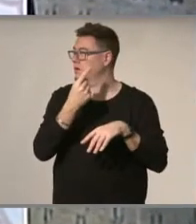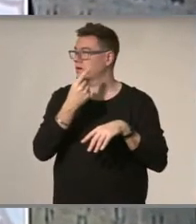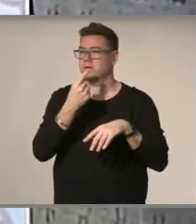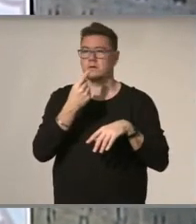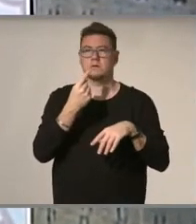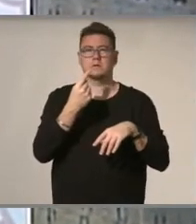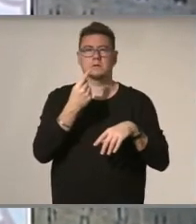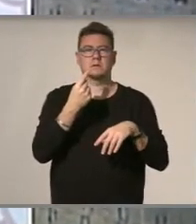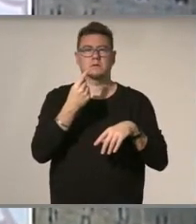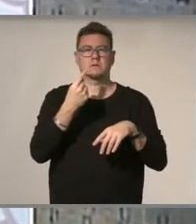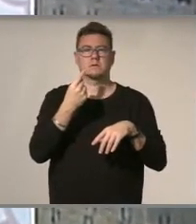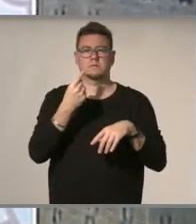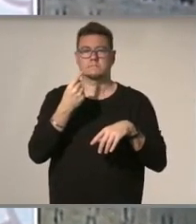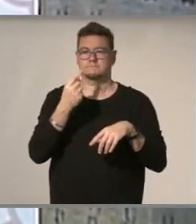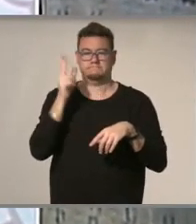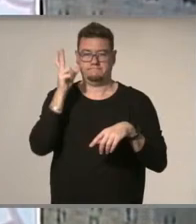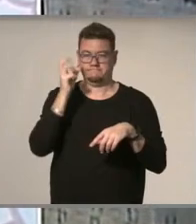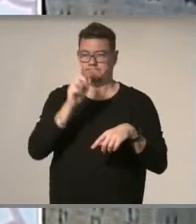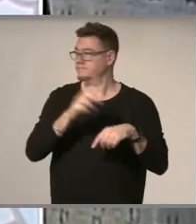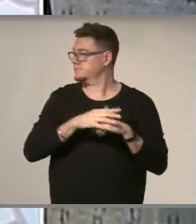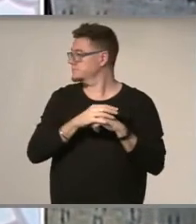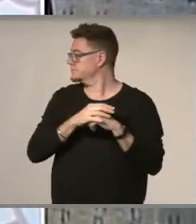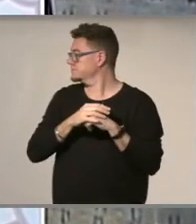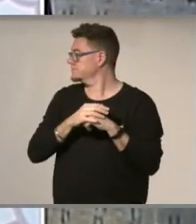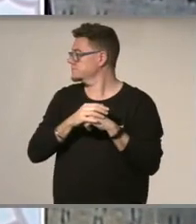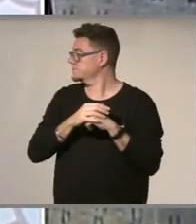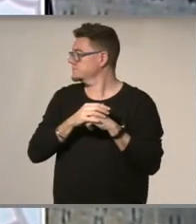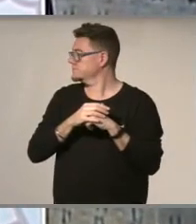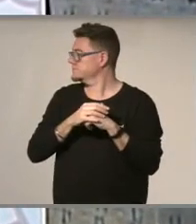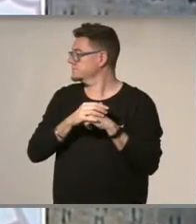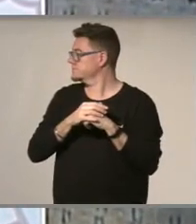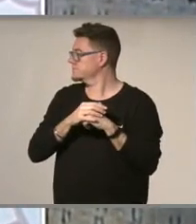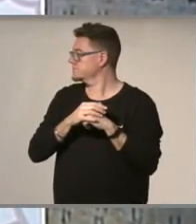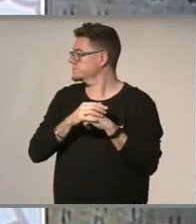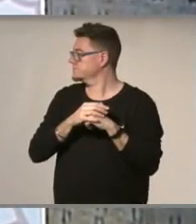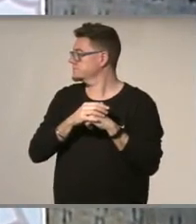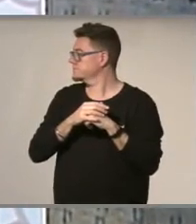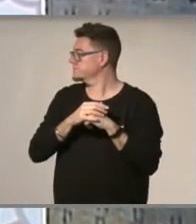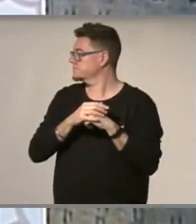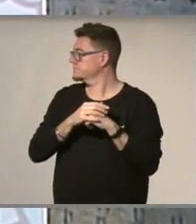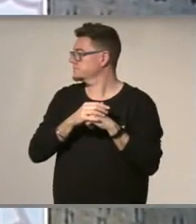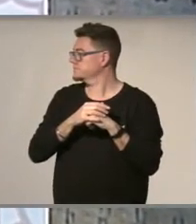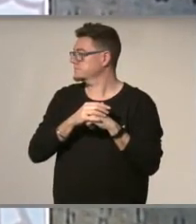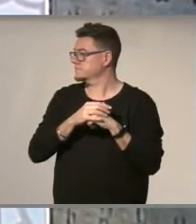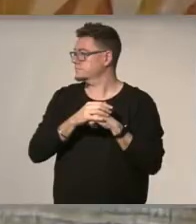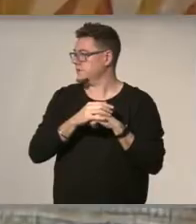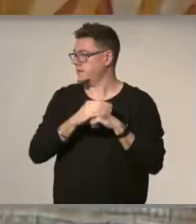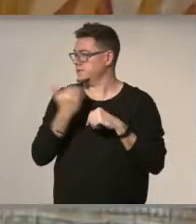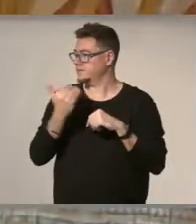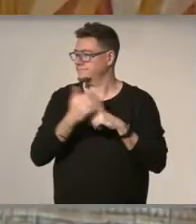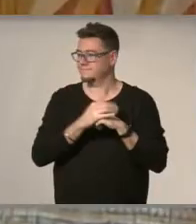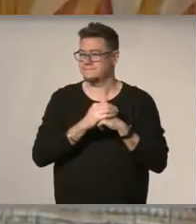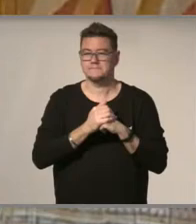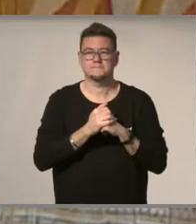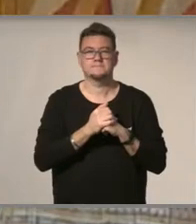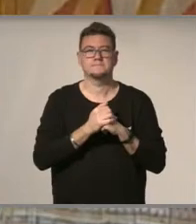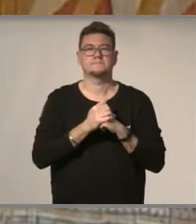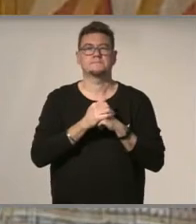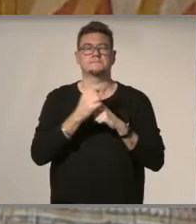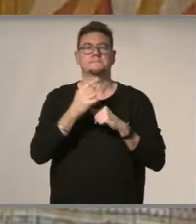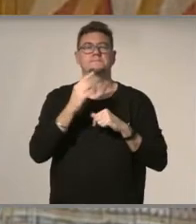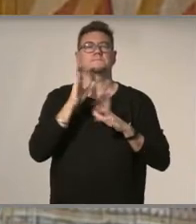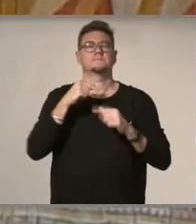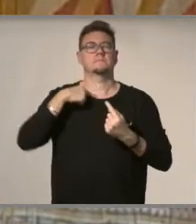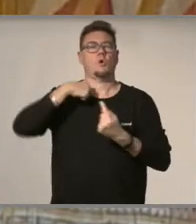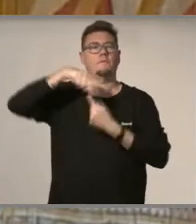os concediera el galardón de la Fundación Profesor Manuel Broseta, nos sorprendió a todos el temporal Filomena. Muchas de nuestras ciudades y